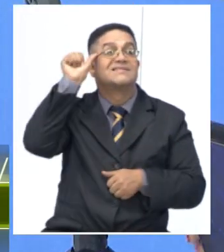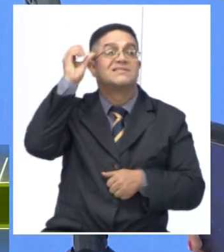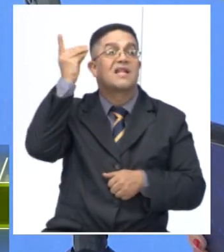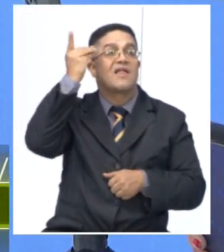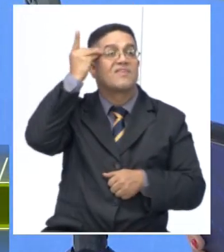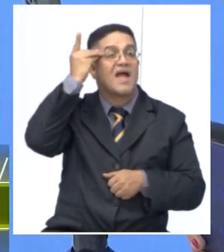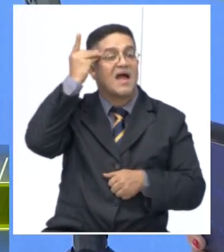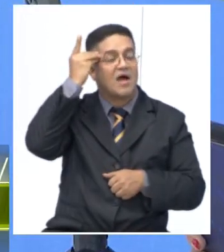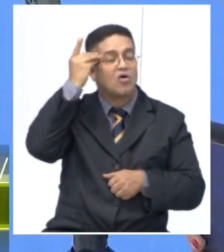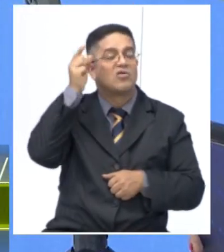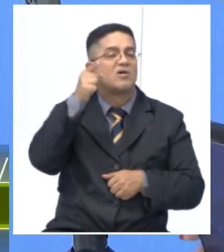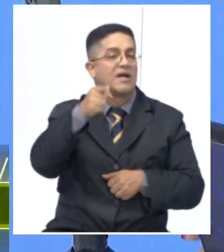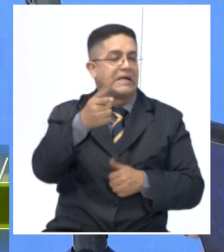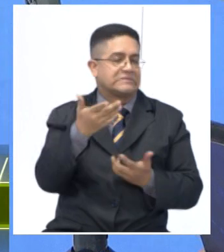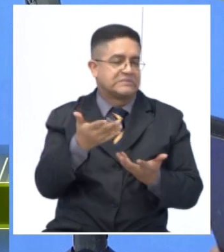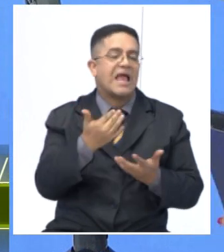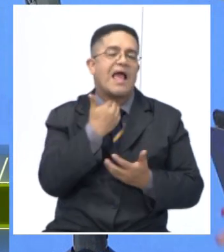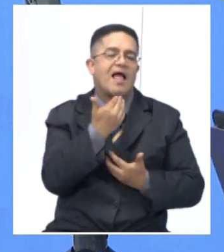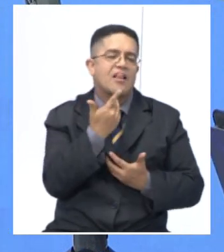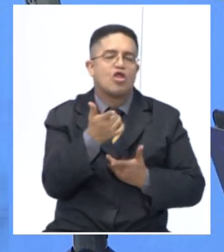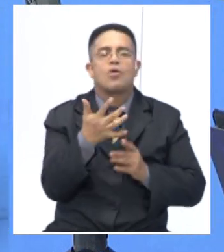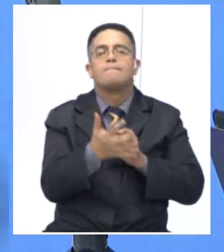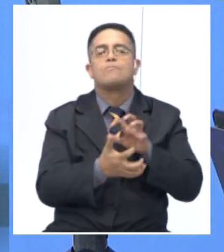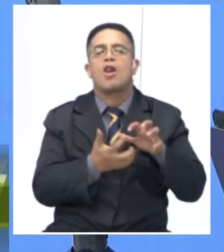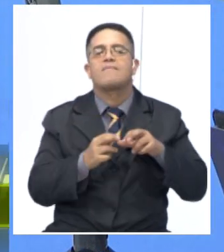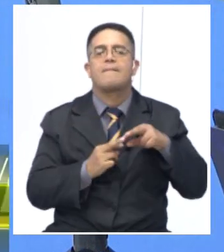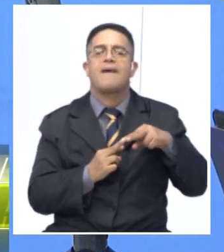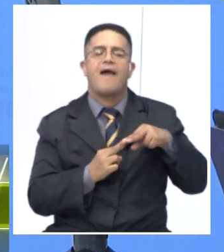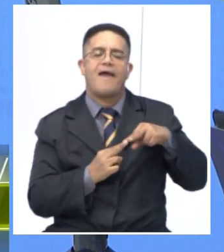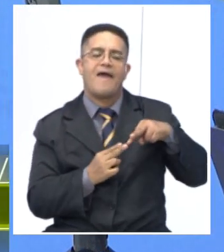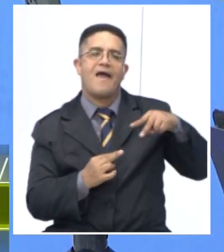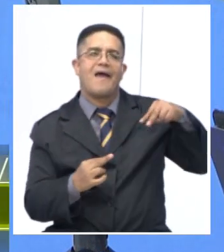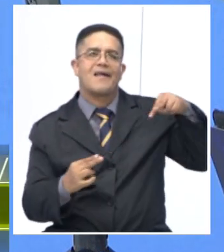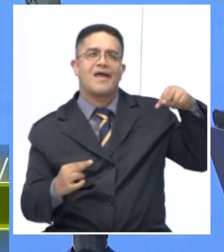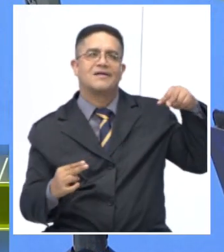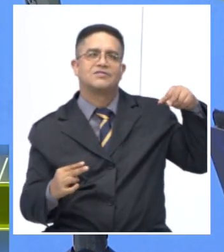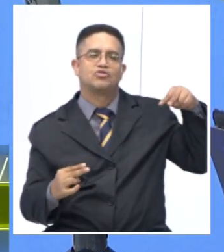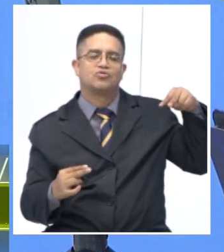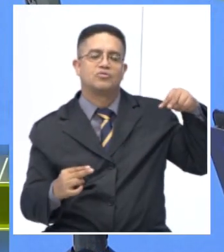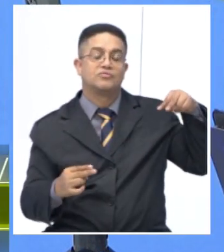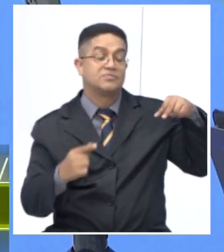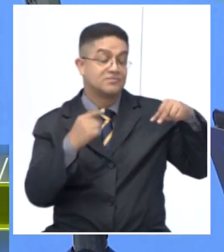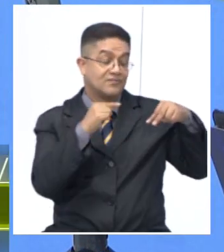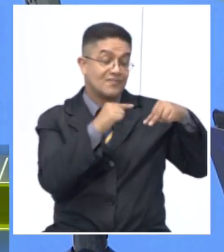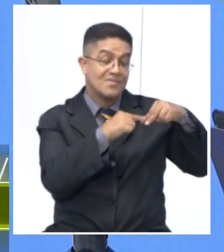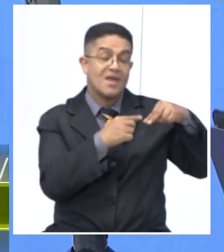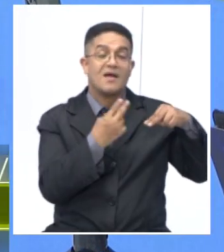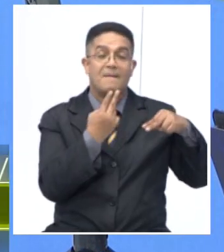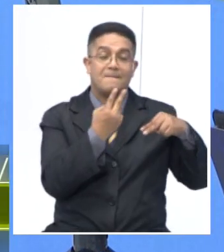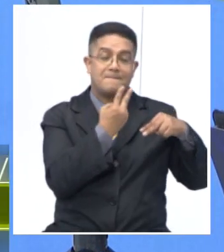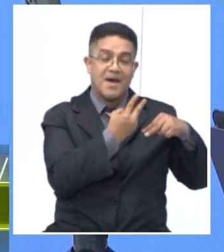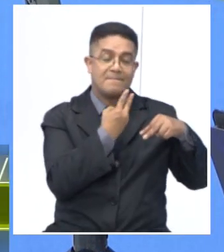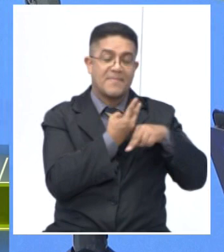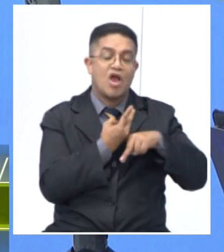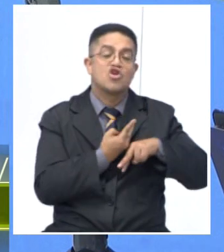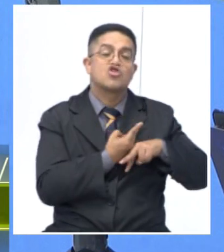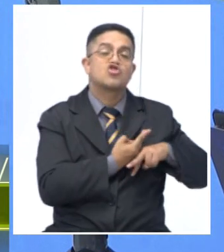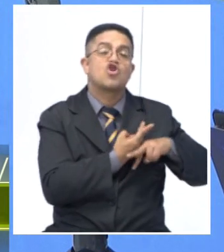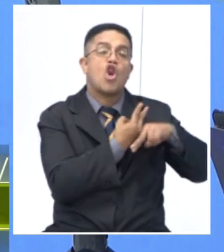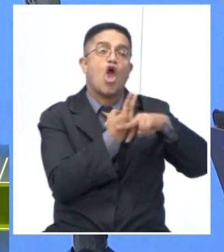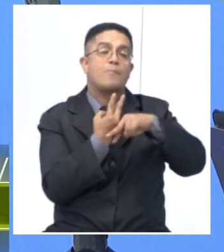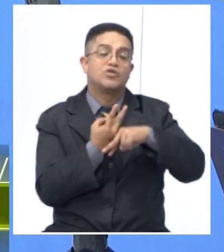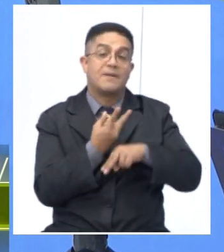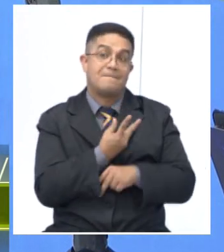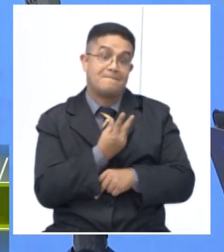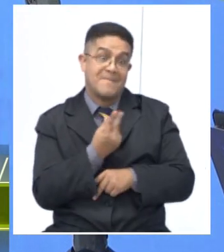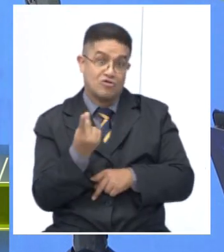trisomía 21 es un trastorno genético en donde hay una duplicación del cromosoma 21. Hay